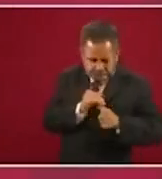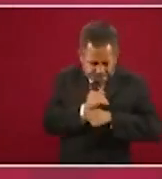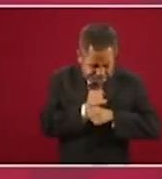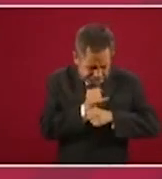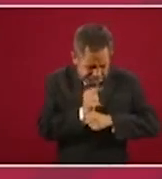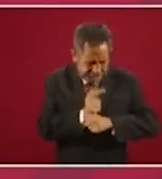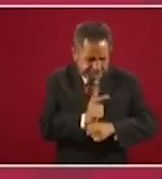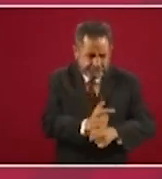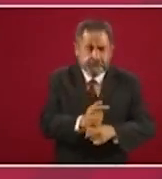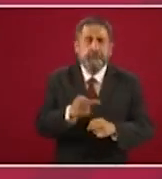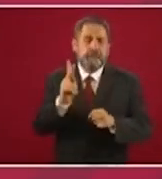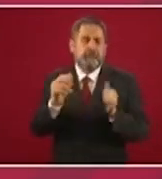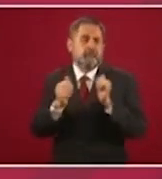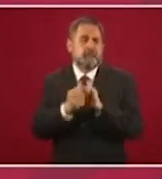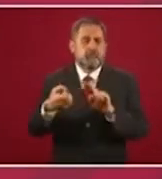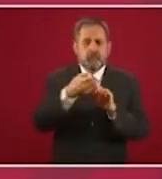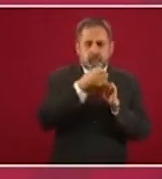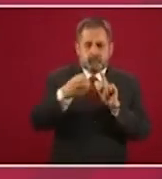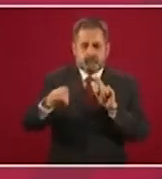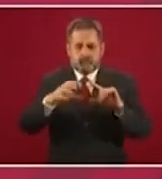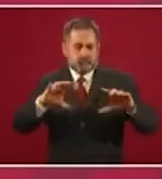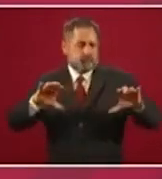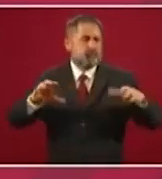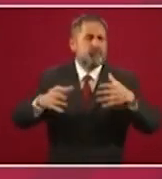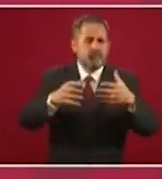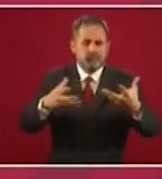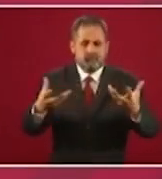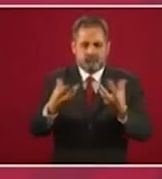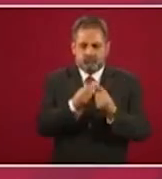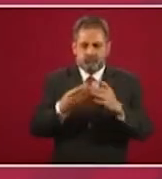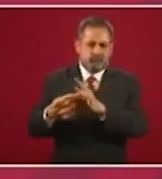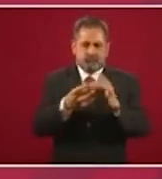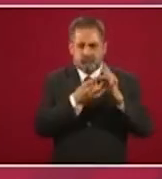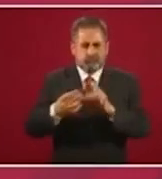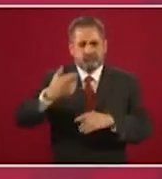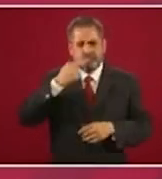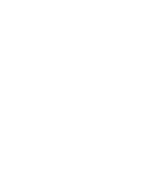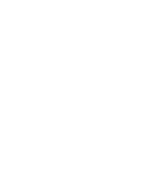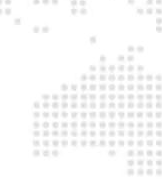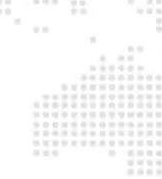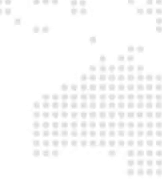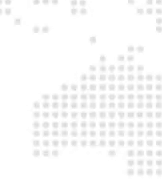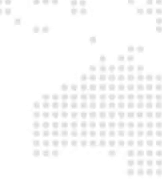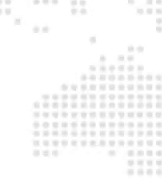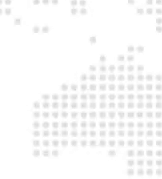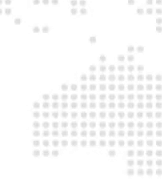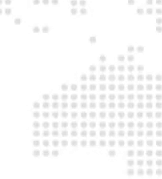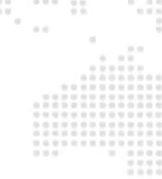manera organizada para que sea con los mejores estándares.